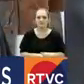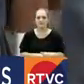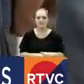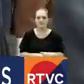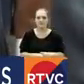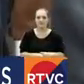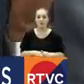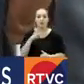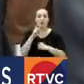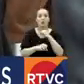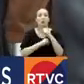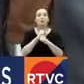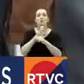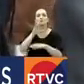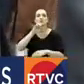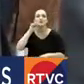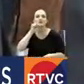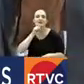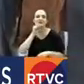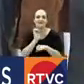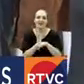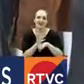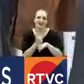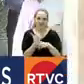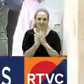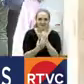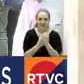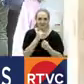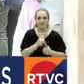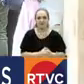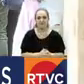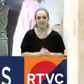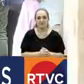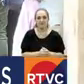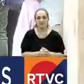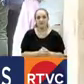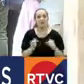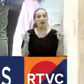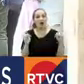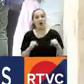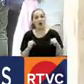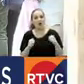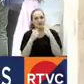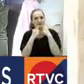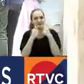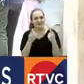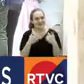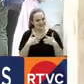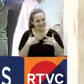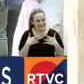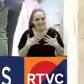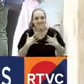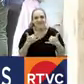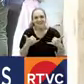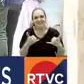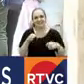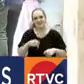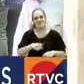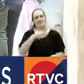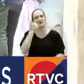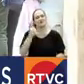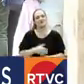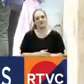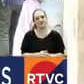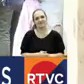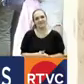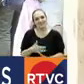año con su emprendimiento de cerveza artesanal. Hoy digo, me siento más feliz acá, porque